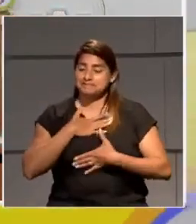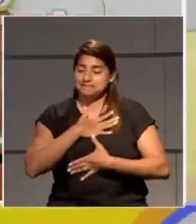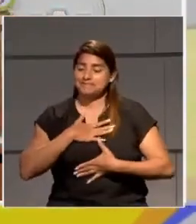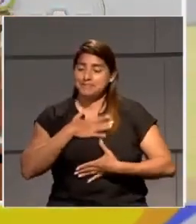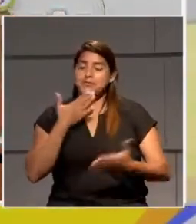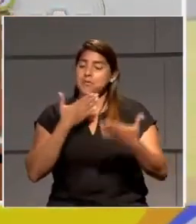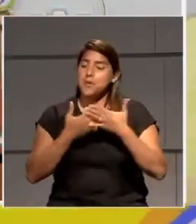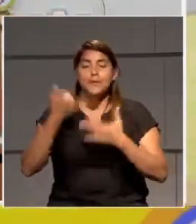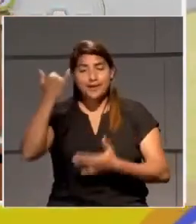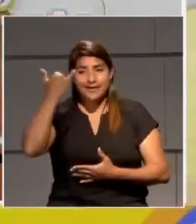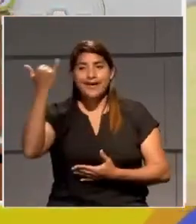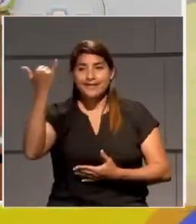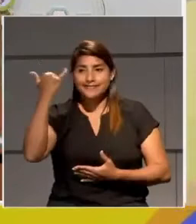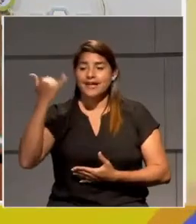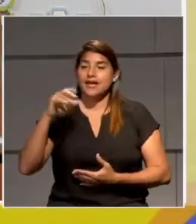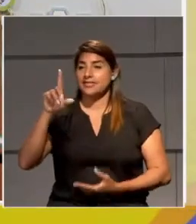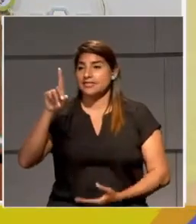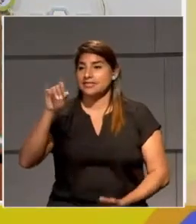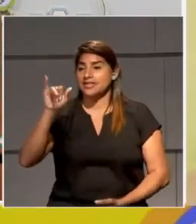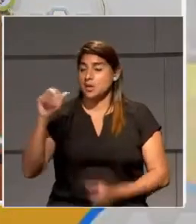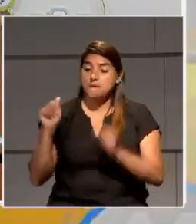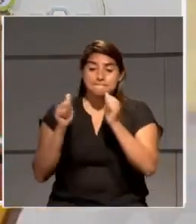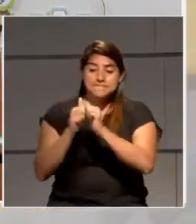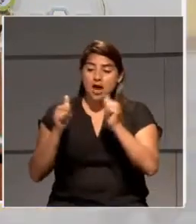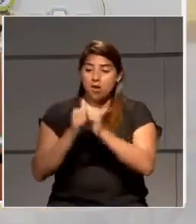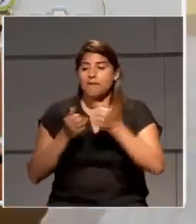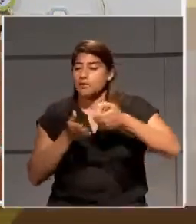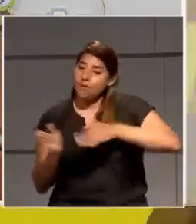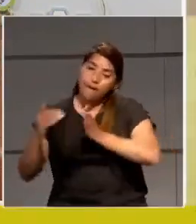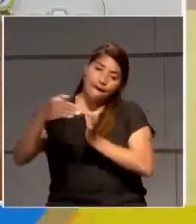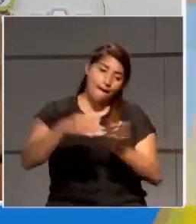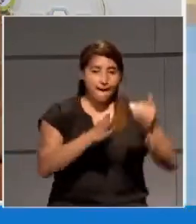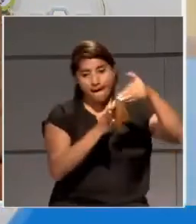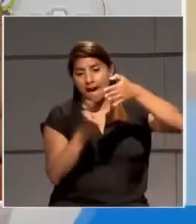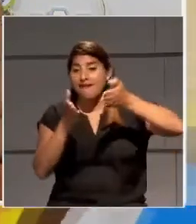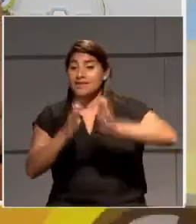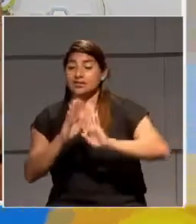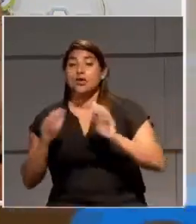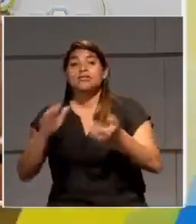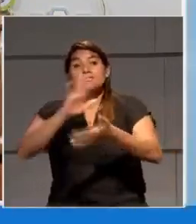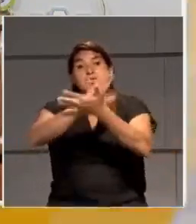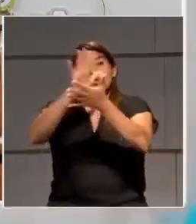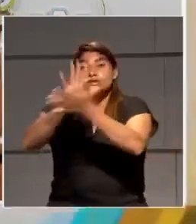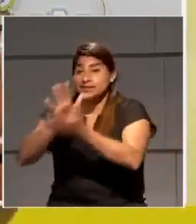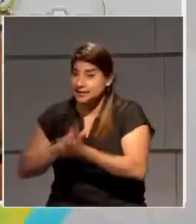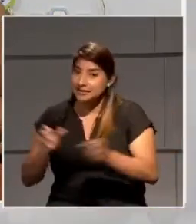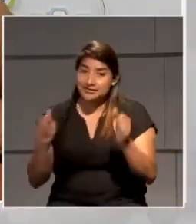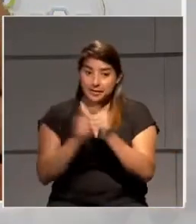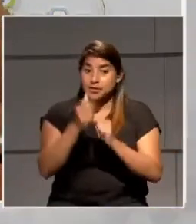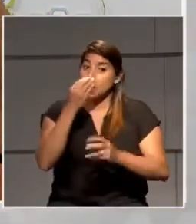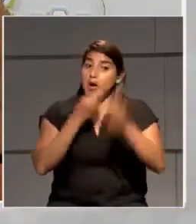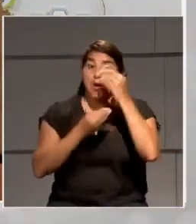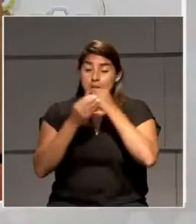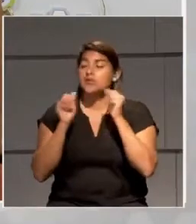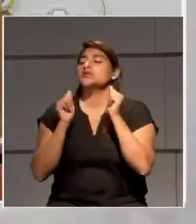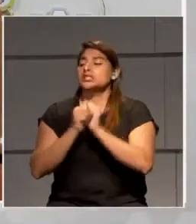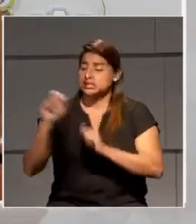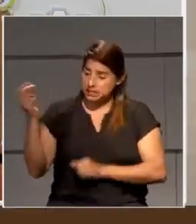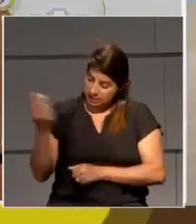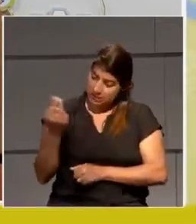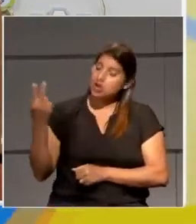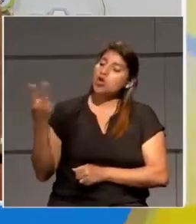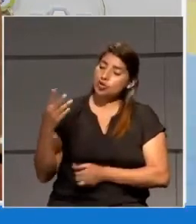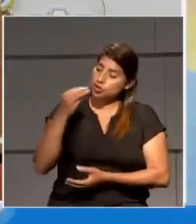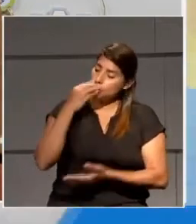Qué buena idea. Sí, con Dino me acompaña en todas mis aventuras. Sí, hasta ¿verdad? Tortillas comimos juntos. ¿Comió tortillas Dino